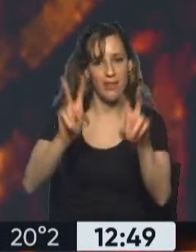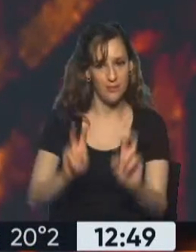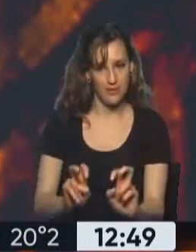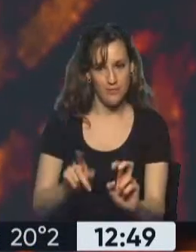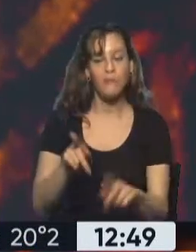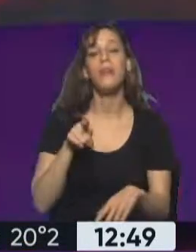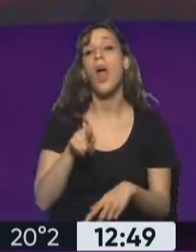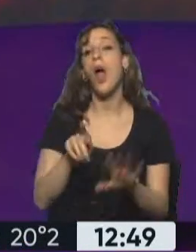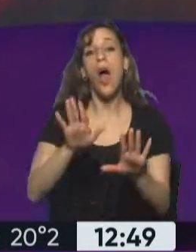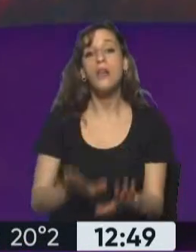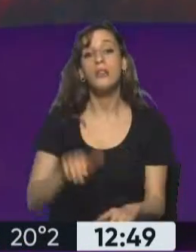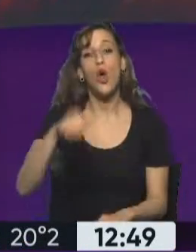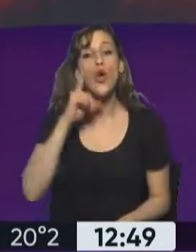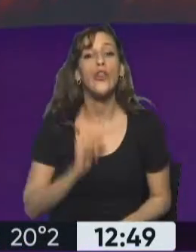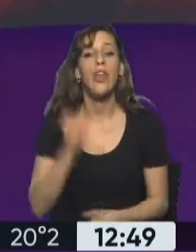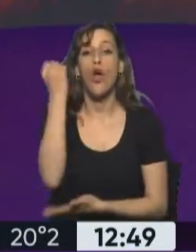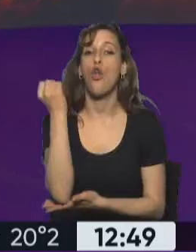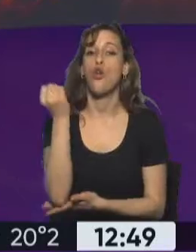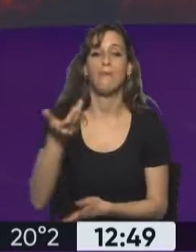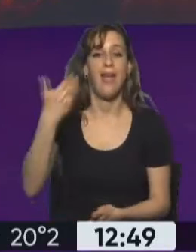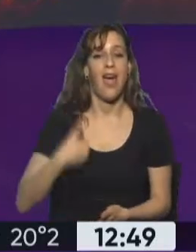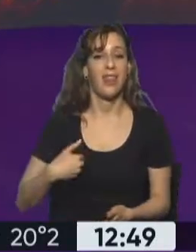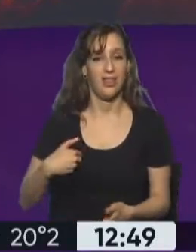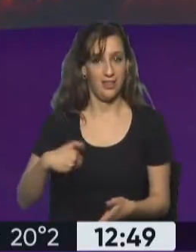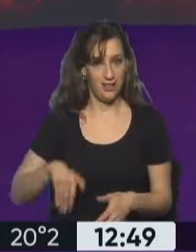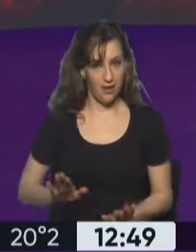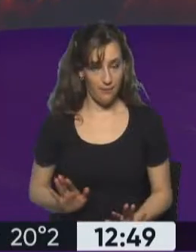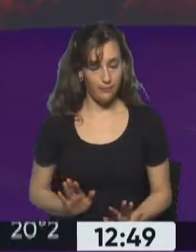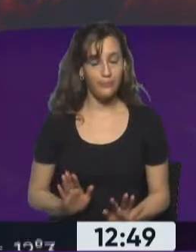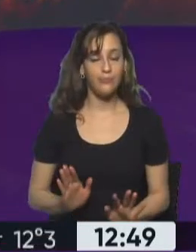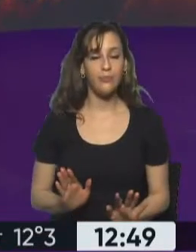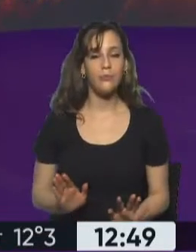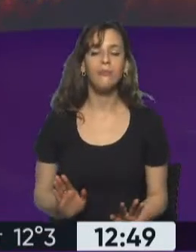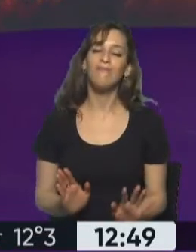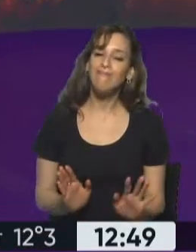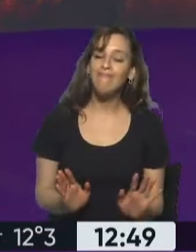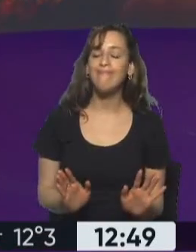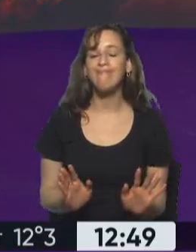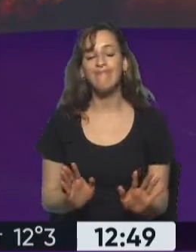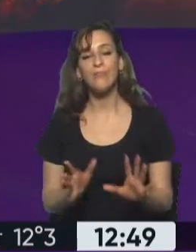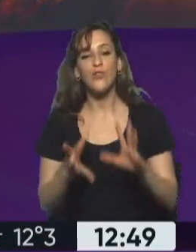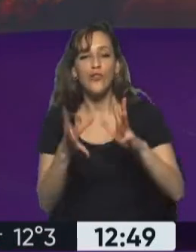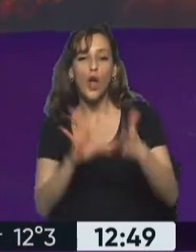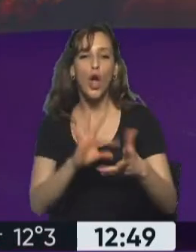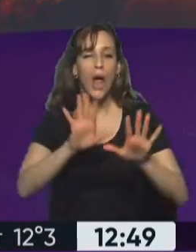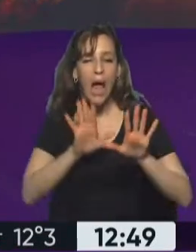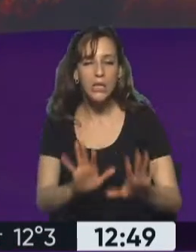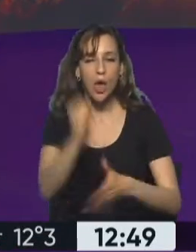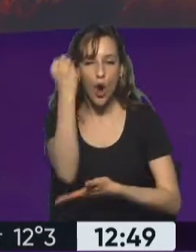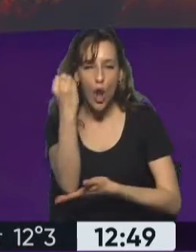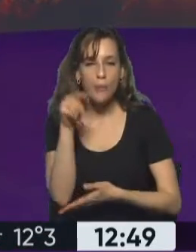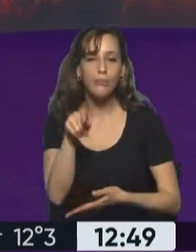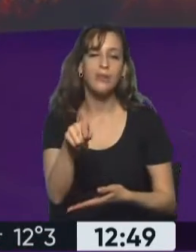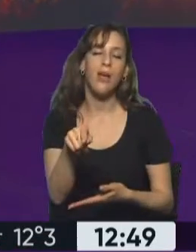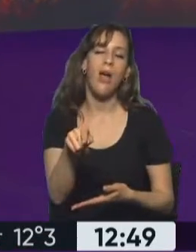económica que tiene Argentina hoy. Es difícil pensar que esta configuración económica no tenga nada